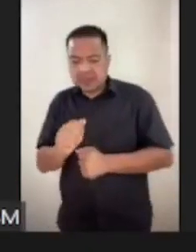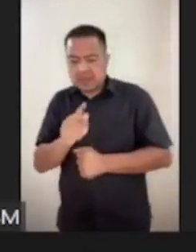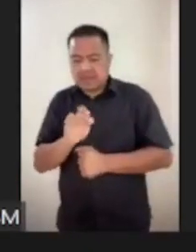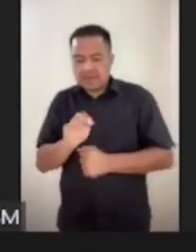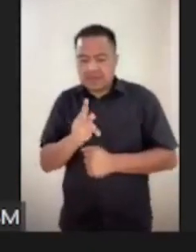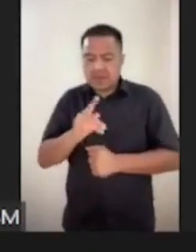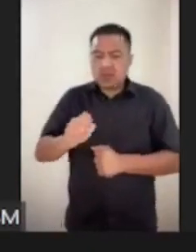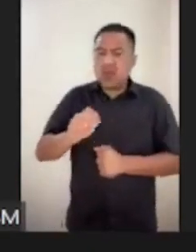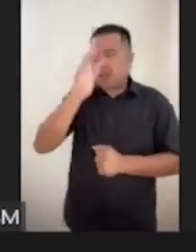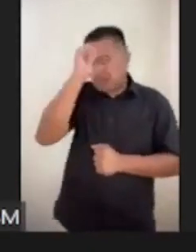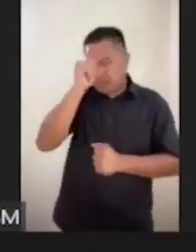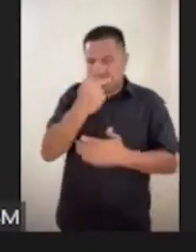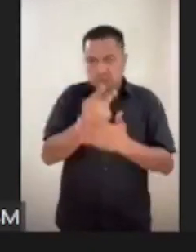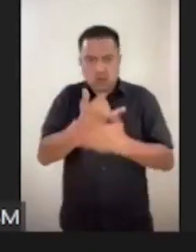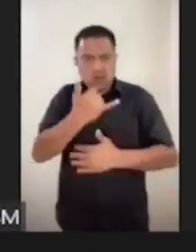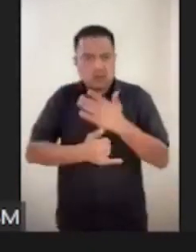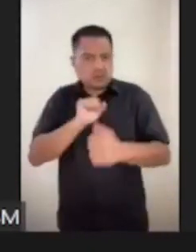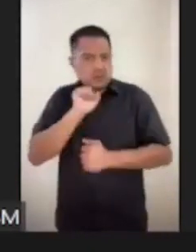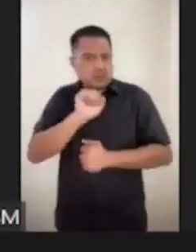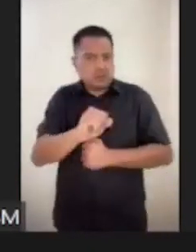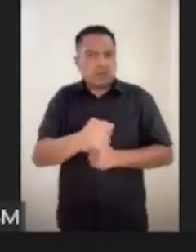A favor de los proyectos.